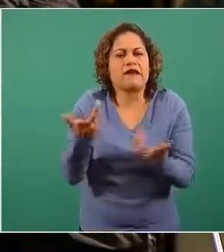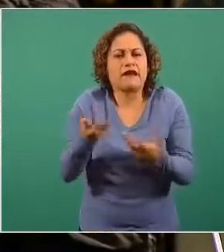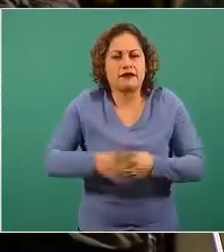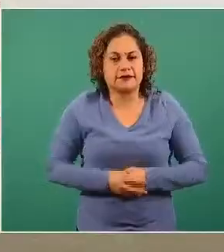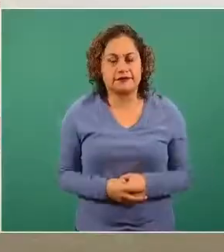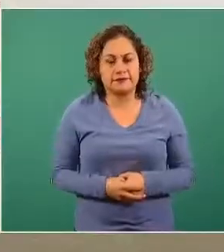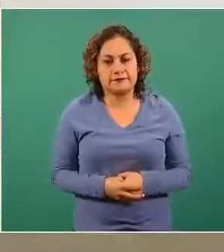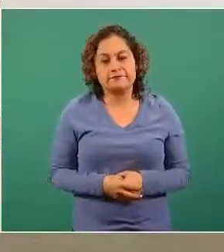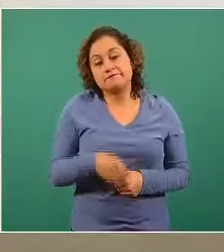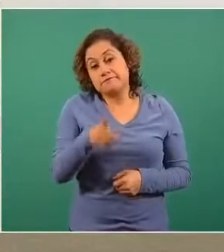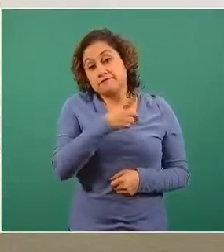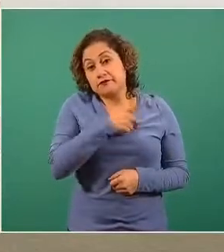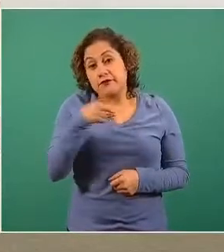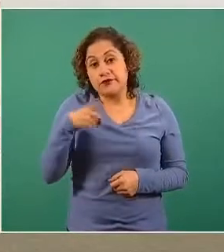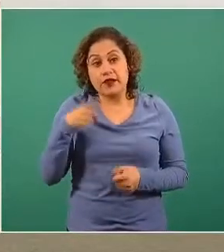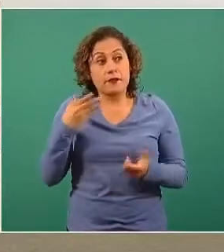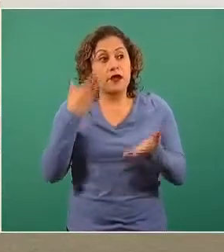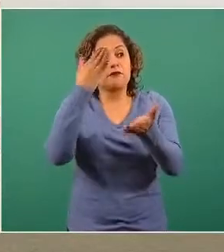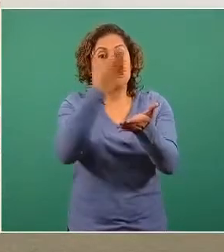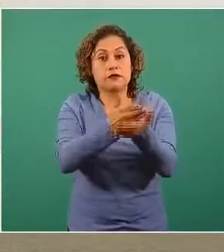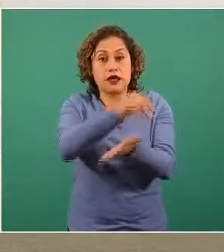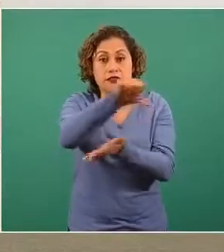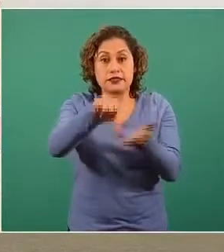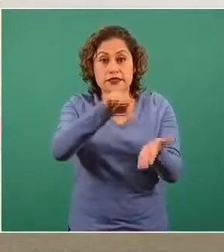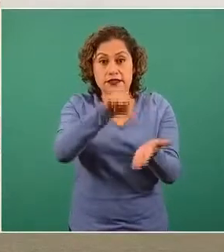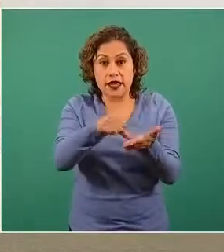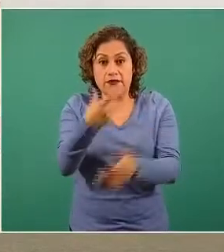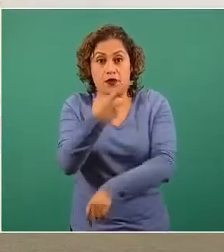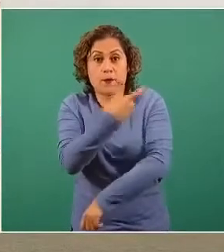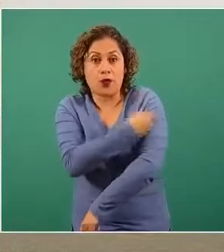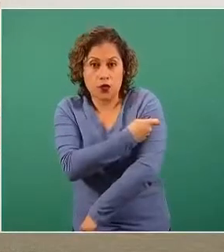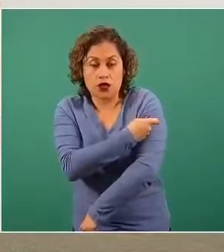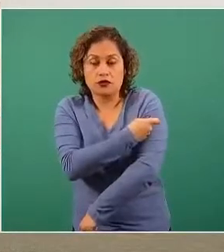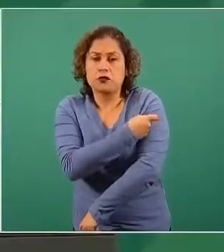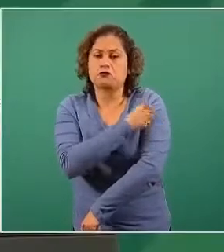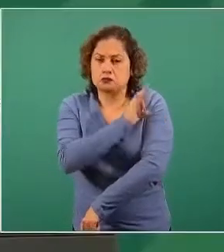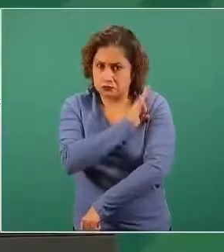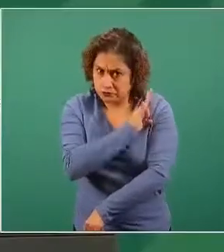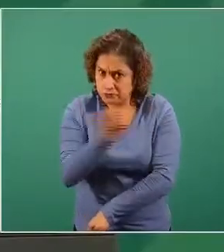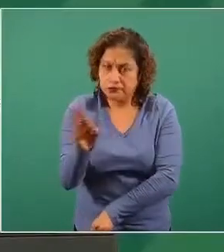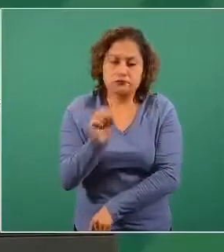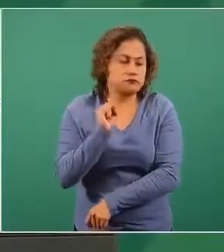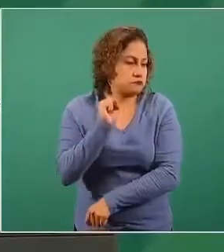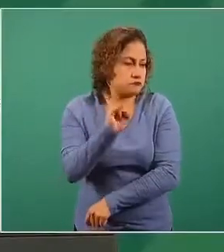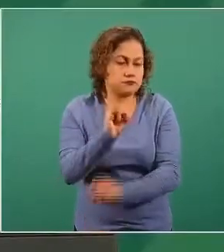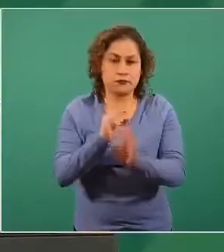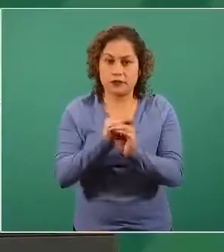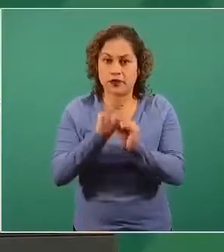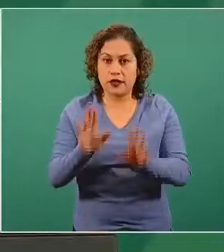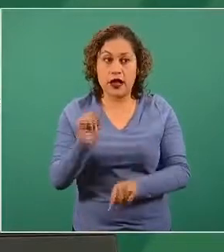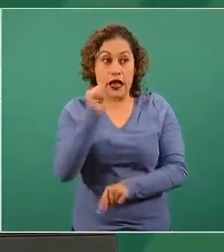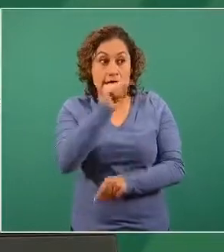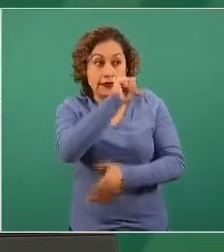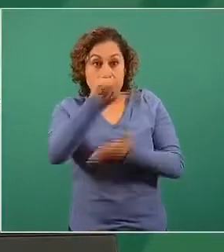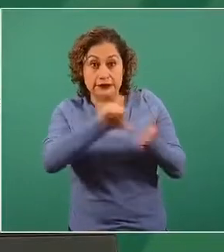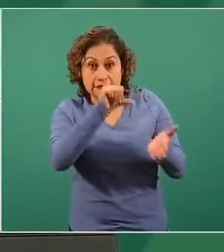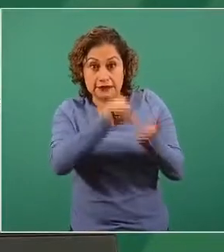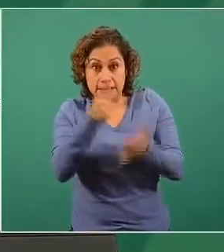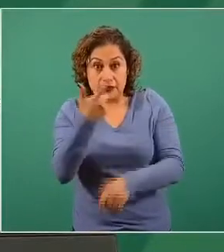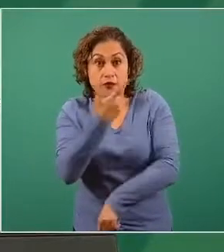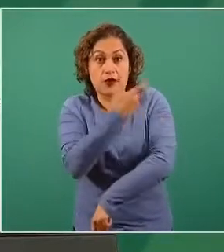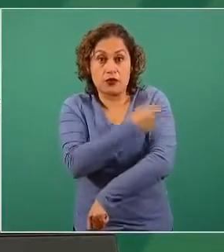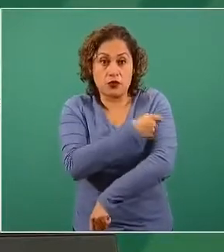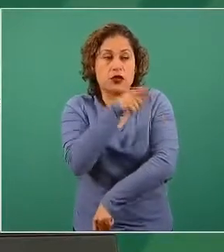Acudir al módulo de vacunación sin ningún problema. Ahí estarán las personas que conforman las